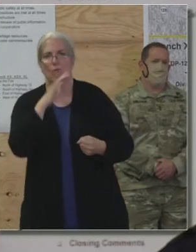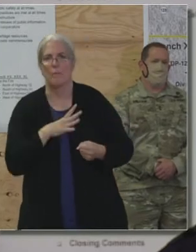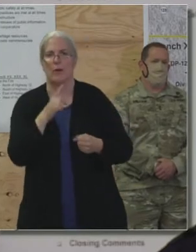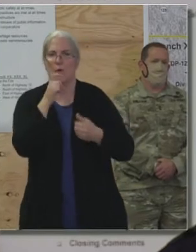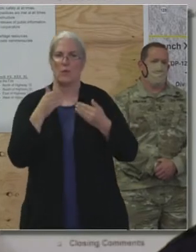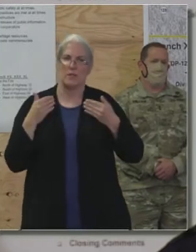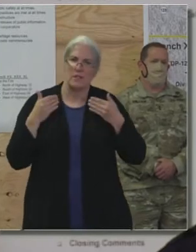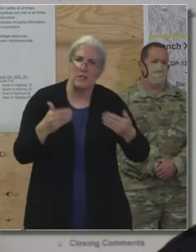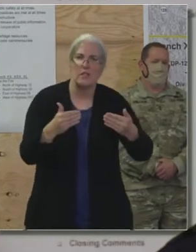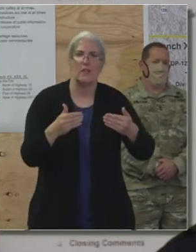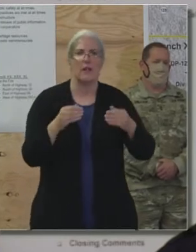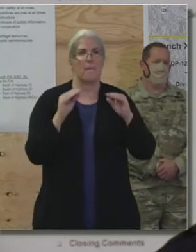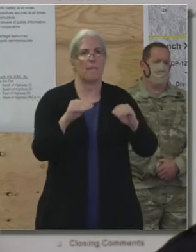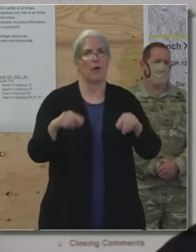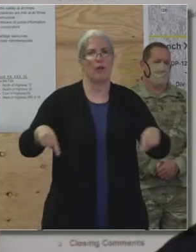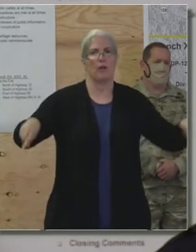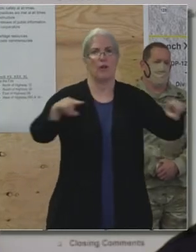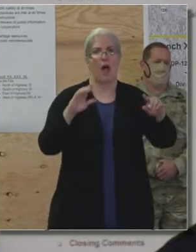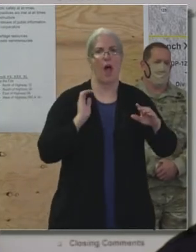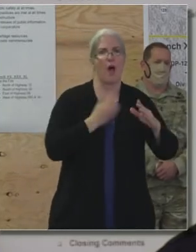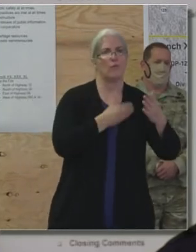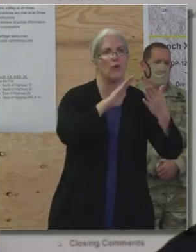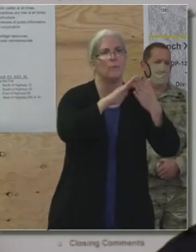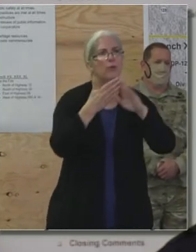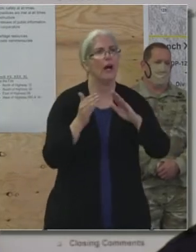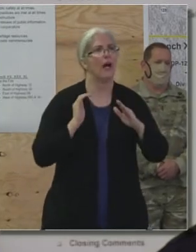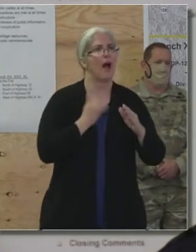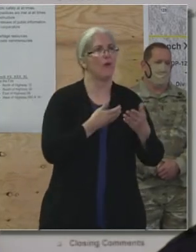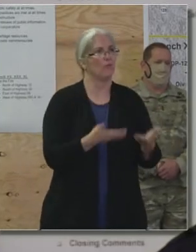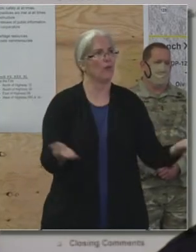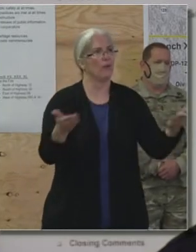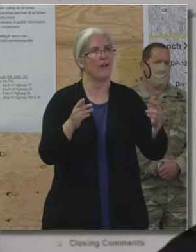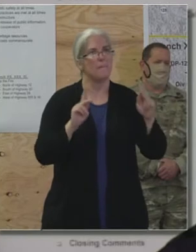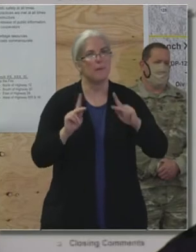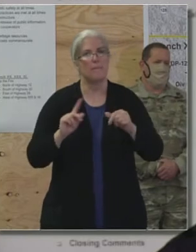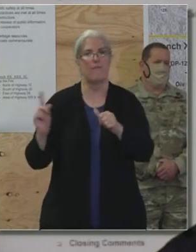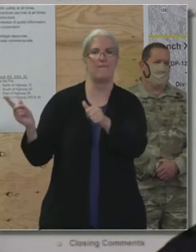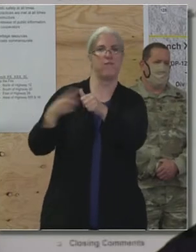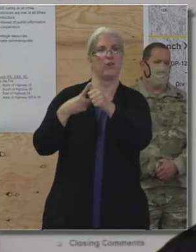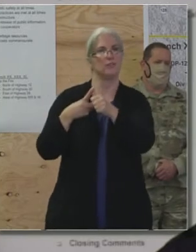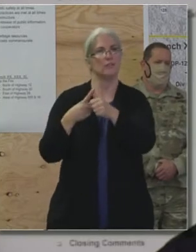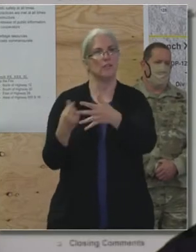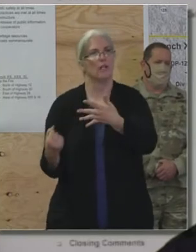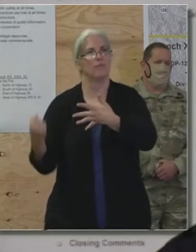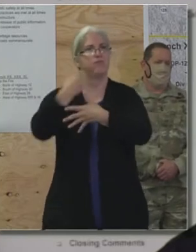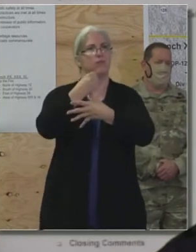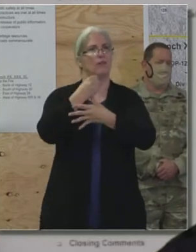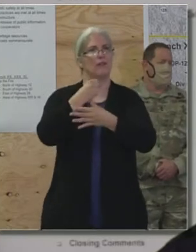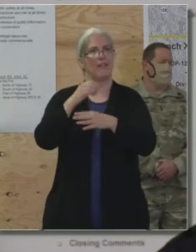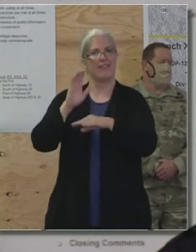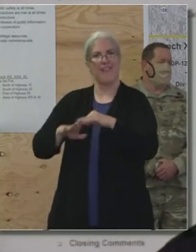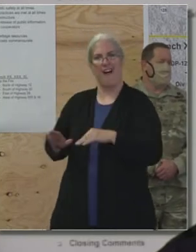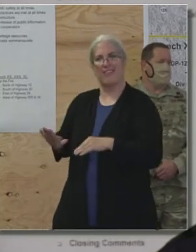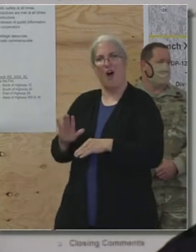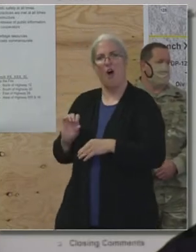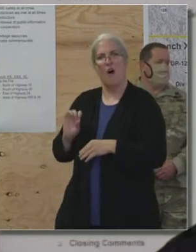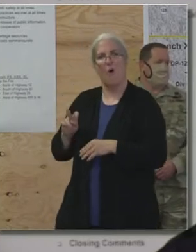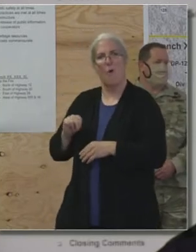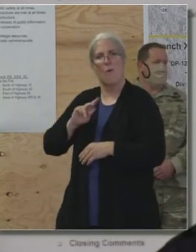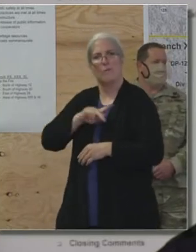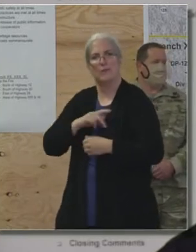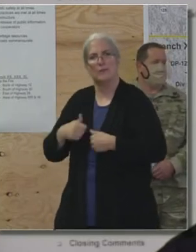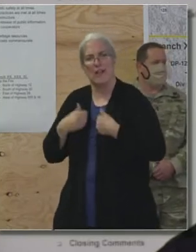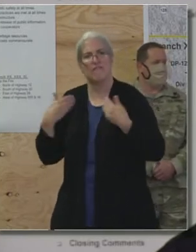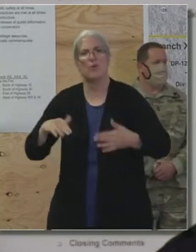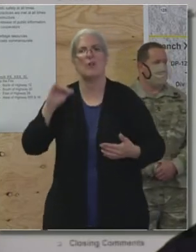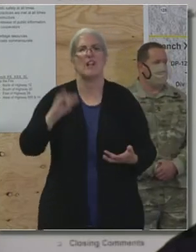sus vidas en riesgo para proteger los bienes de usted antes que los bienes de ellos mismos esto